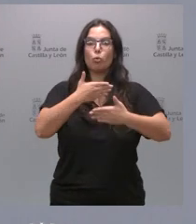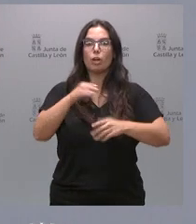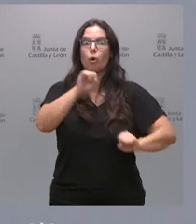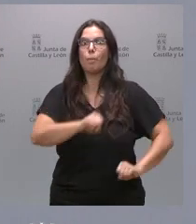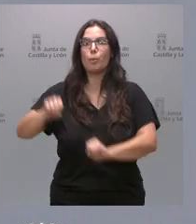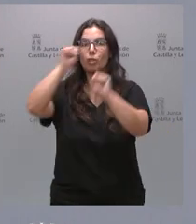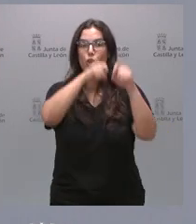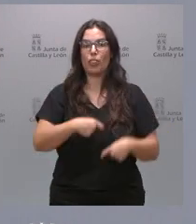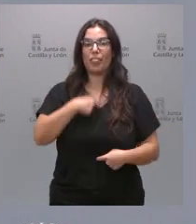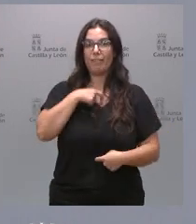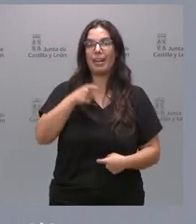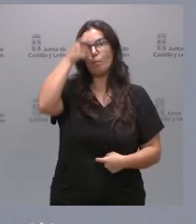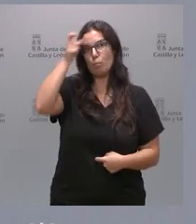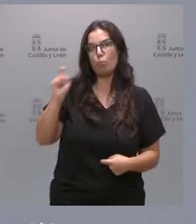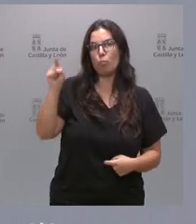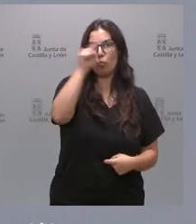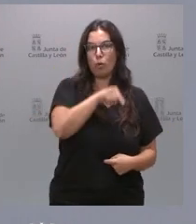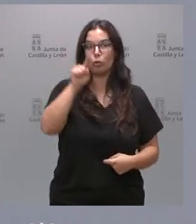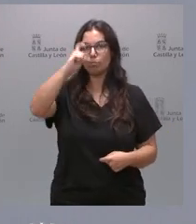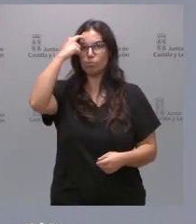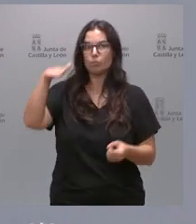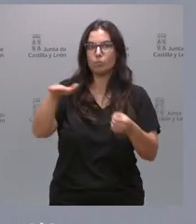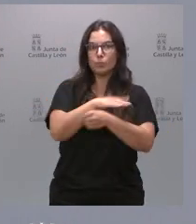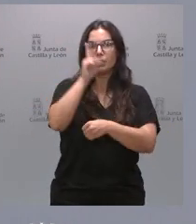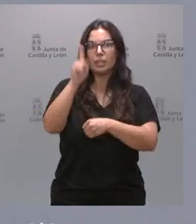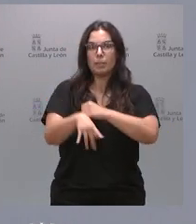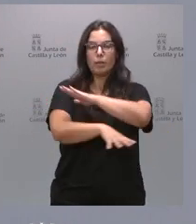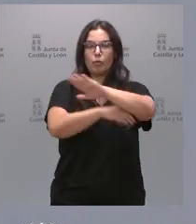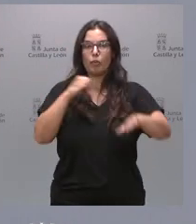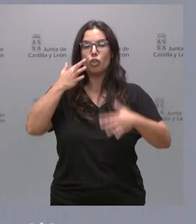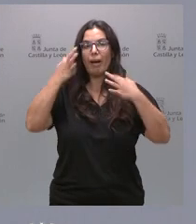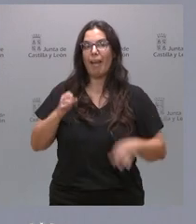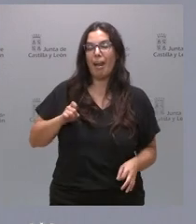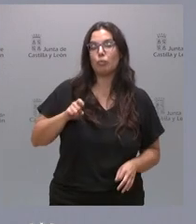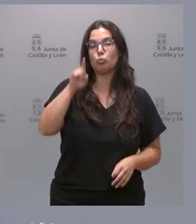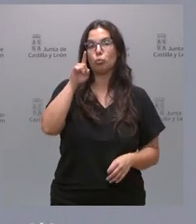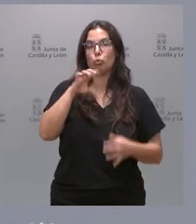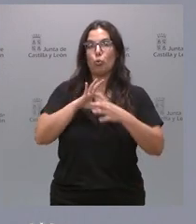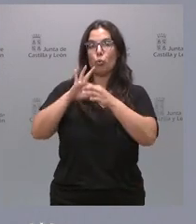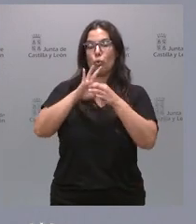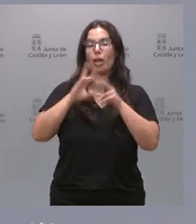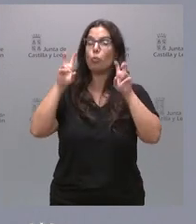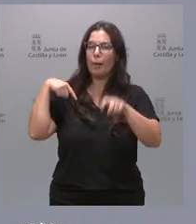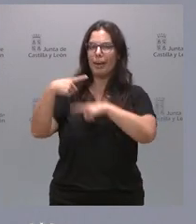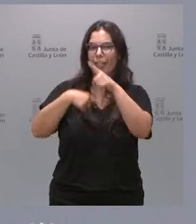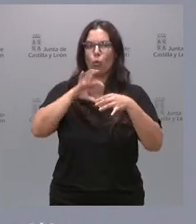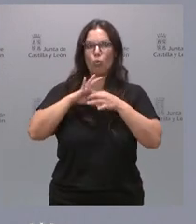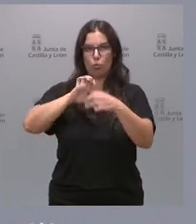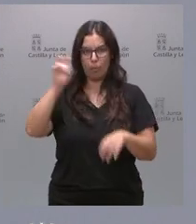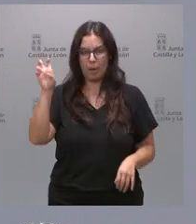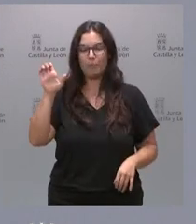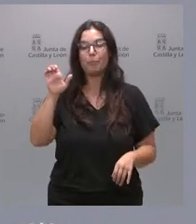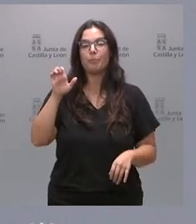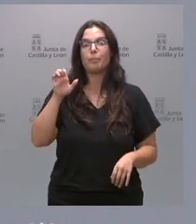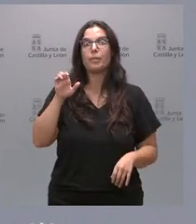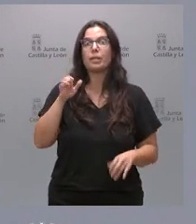en las entidades locales en el contrato Está financiado también en este caso con los fondos con los fondos de la nueva generación se contempla el